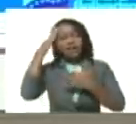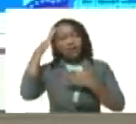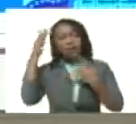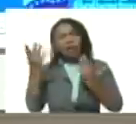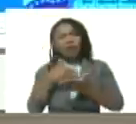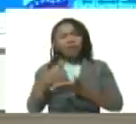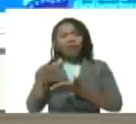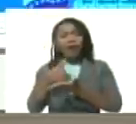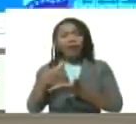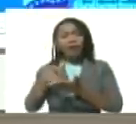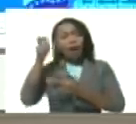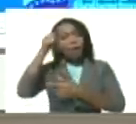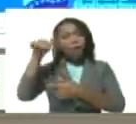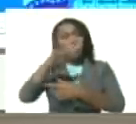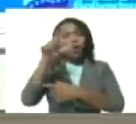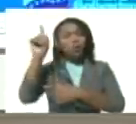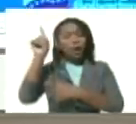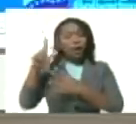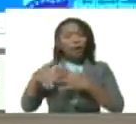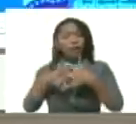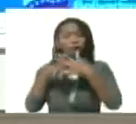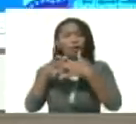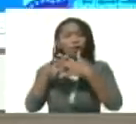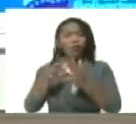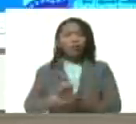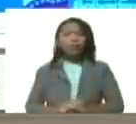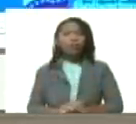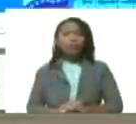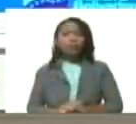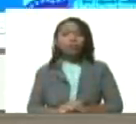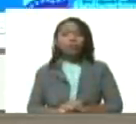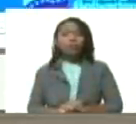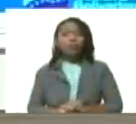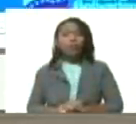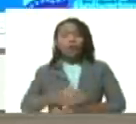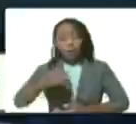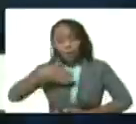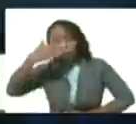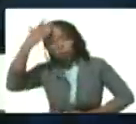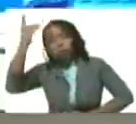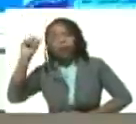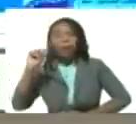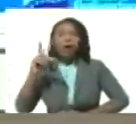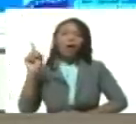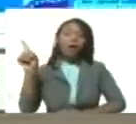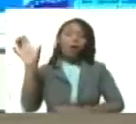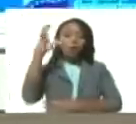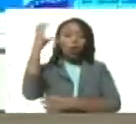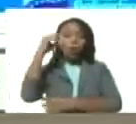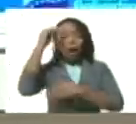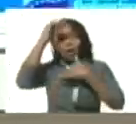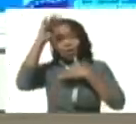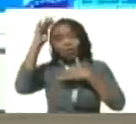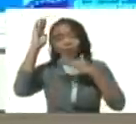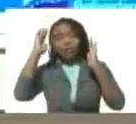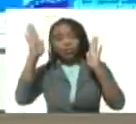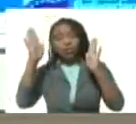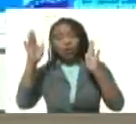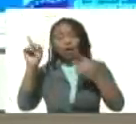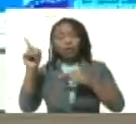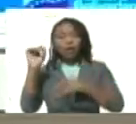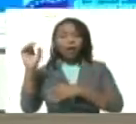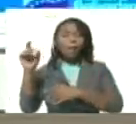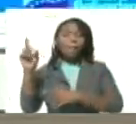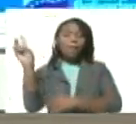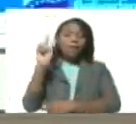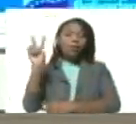impuestos del pueblo estadounidense. Emiratos Árabes dona también a Colombia para atender a migrantes